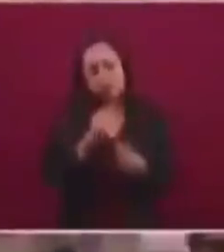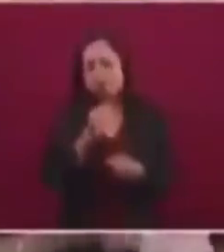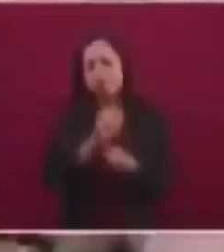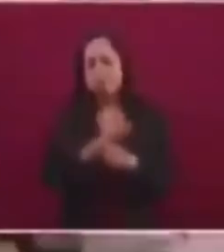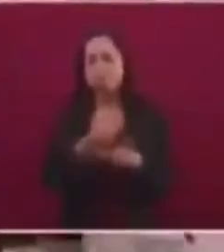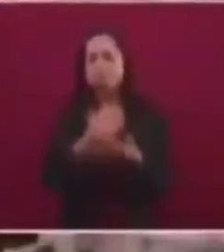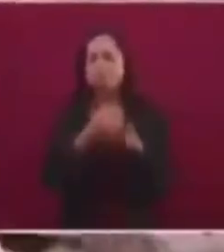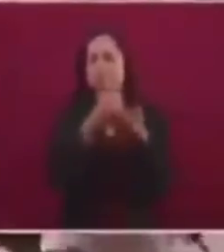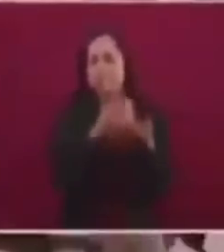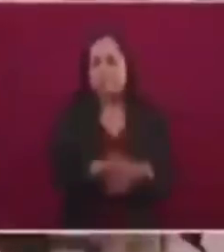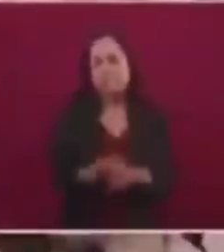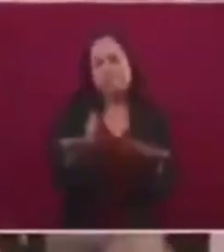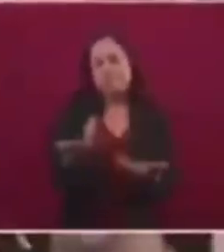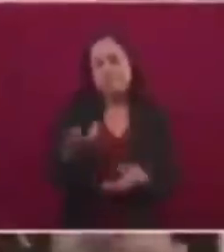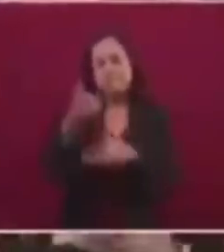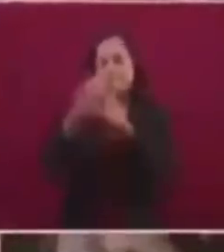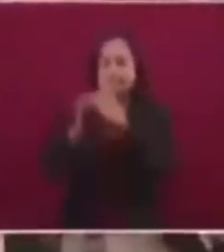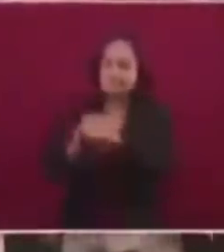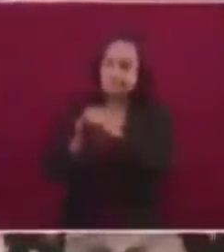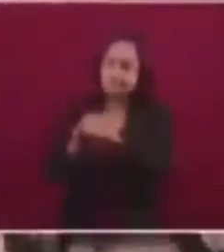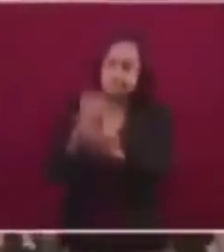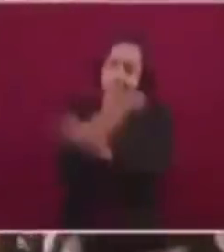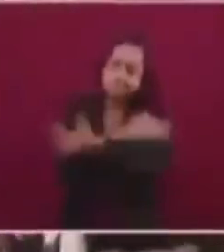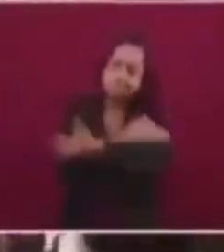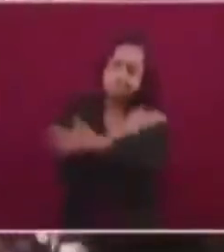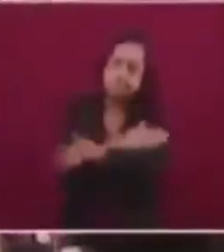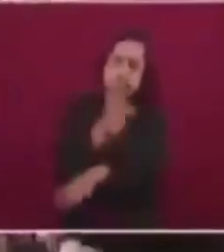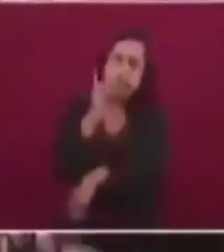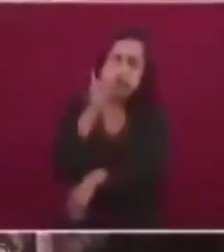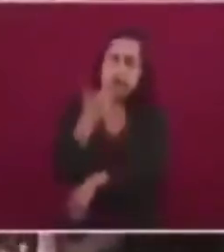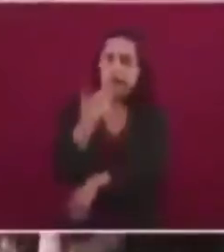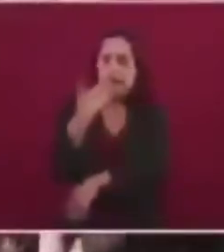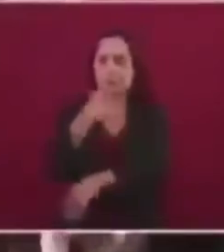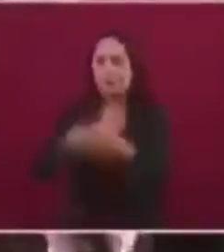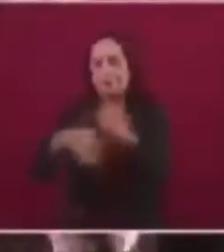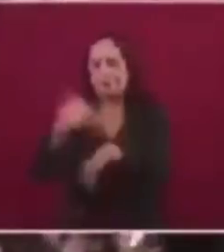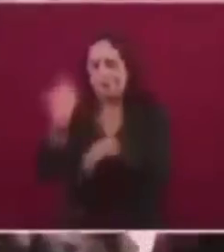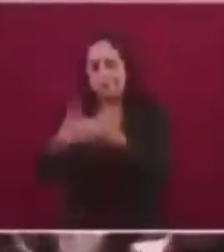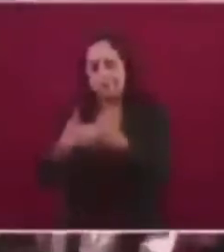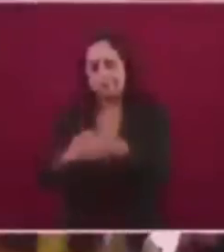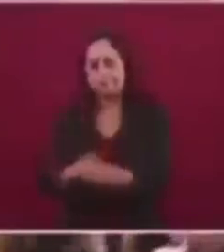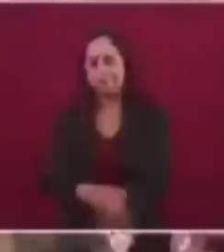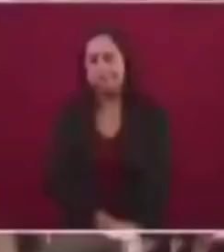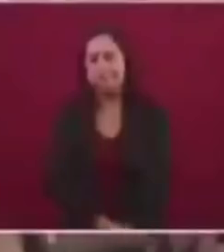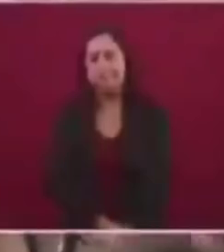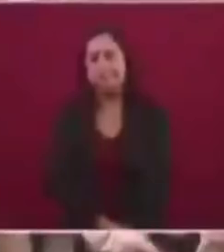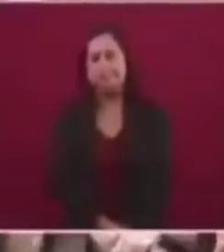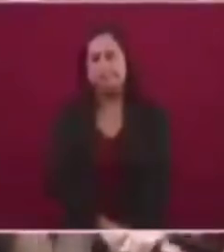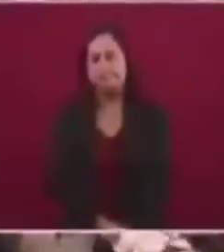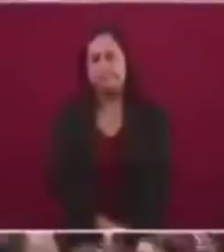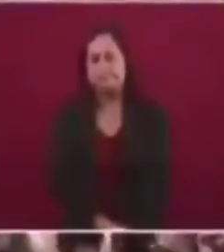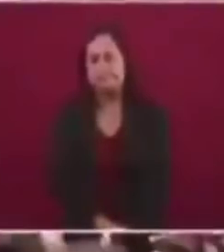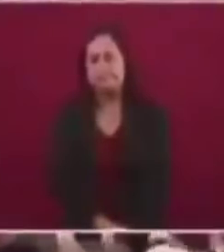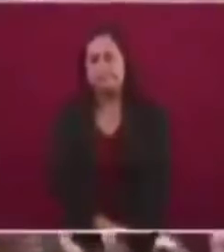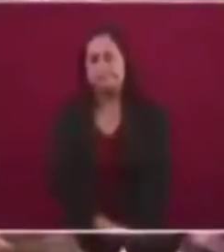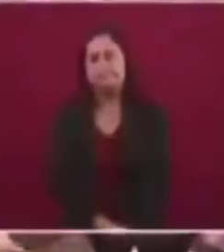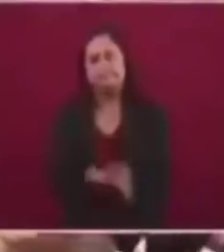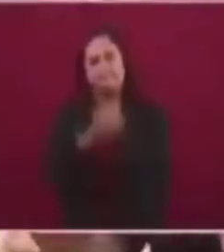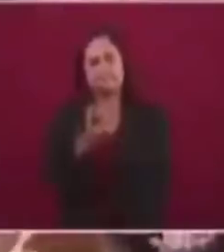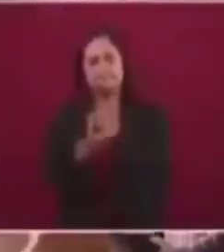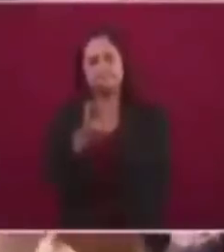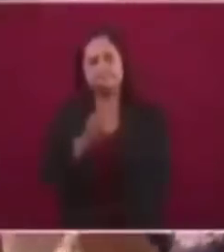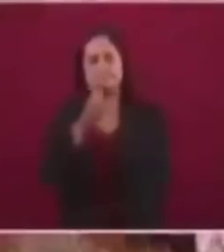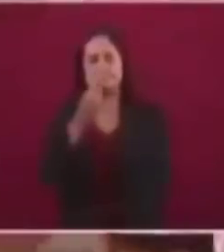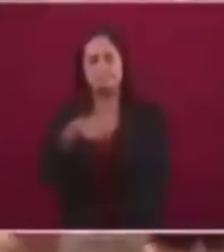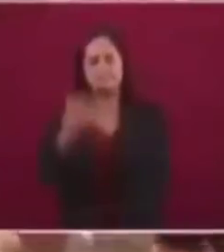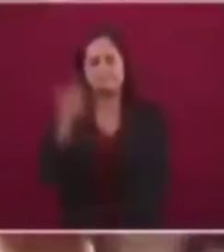del agrupamiento de defensa fusileros exterior. Paracaidistas. Al mando, el general Cinesio Magaña. ¿No vio cómo aterrizaron ahí? O sea que